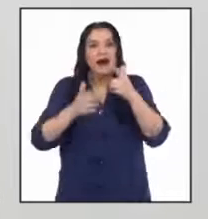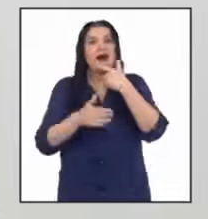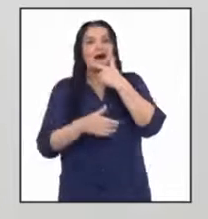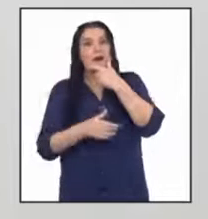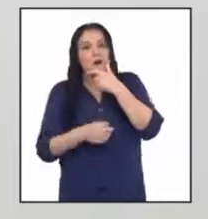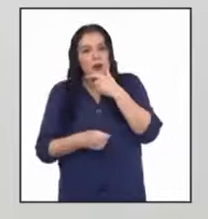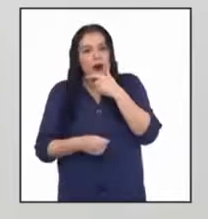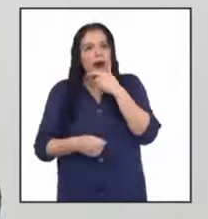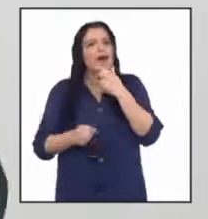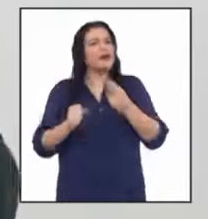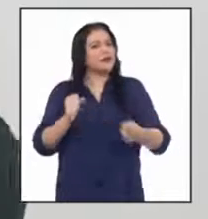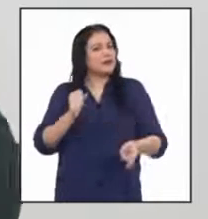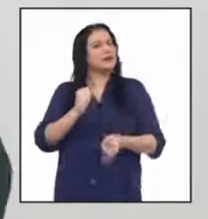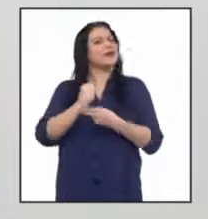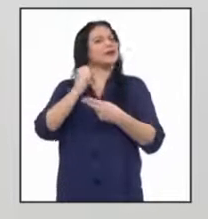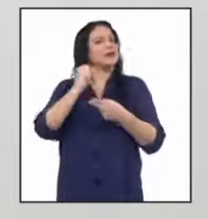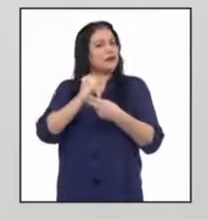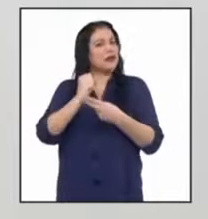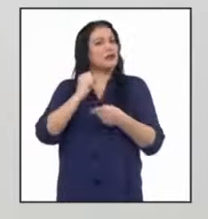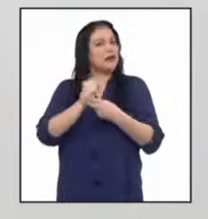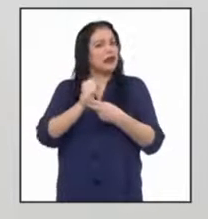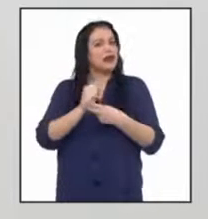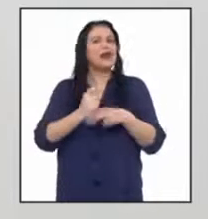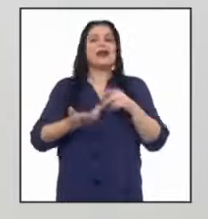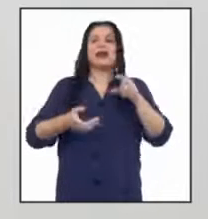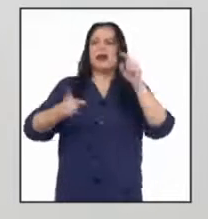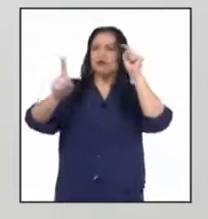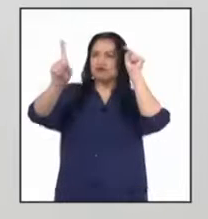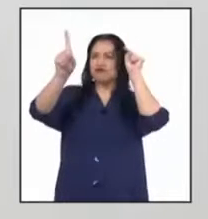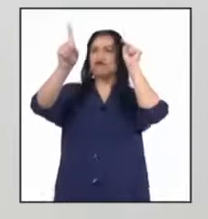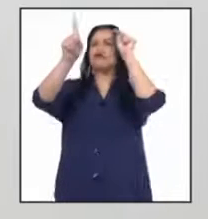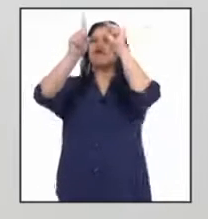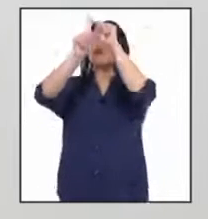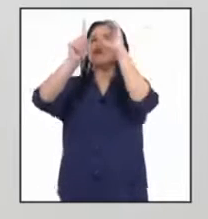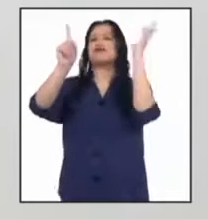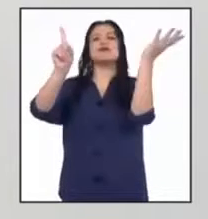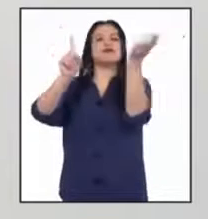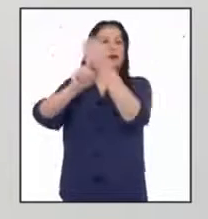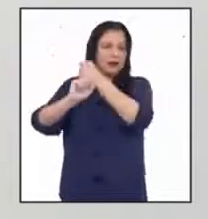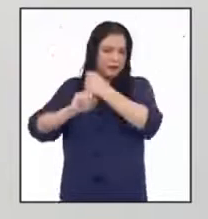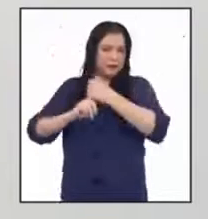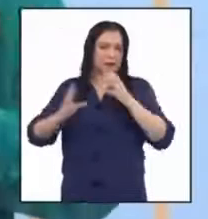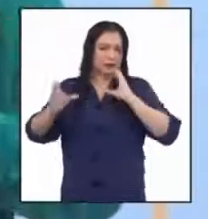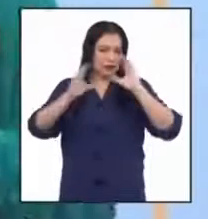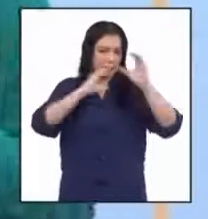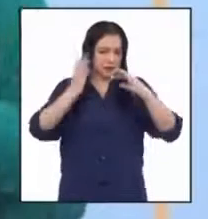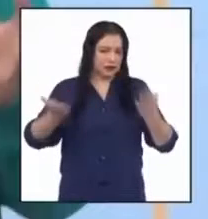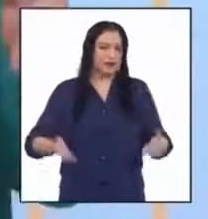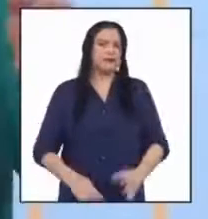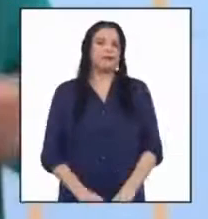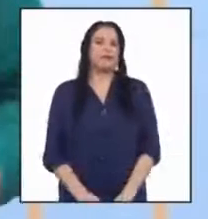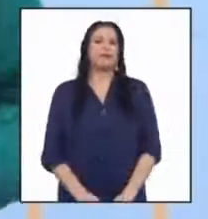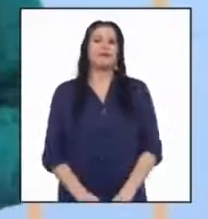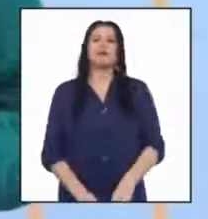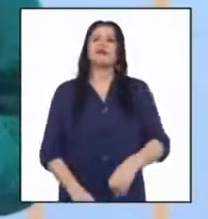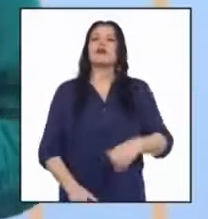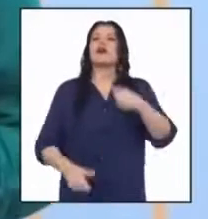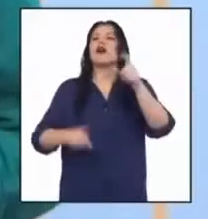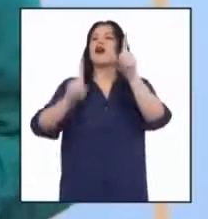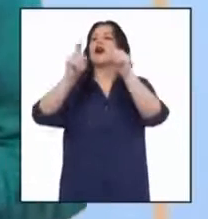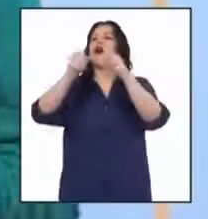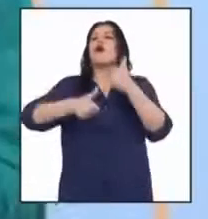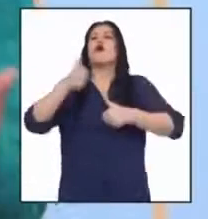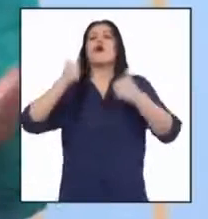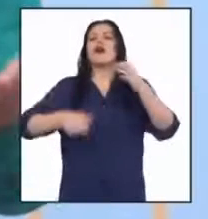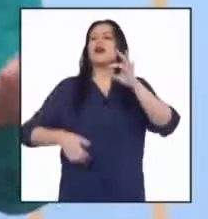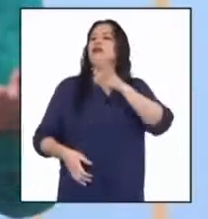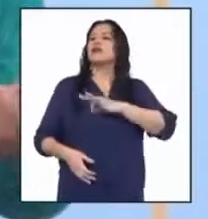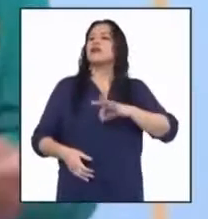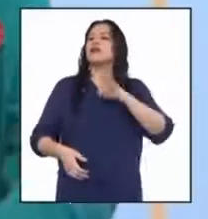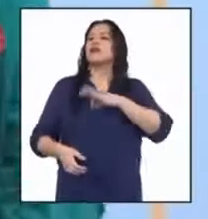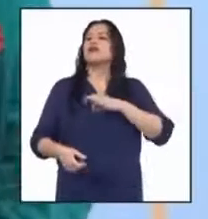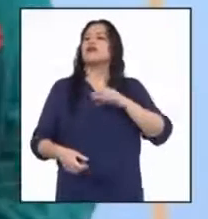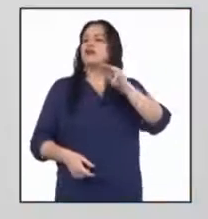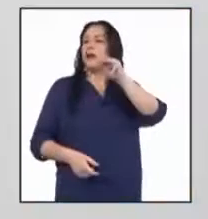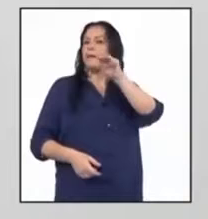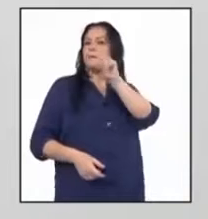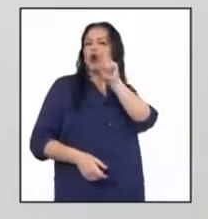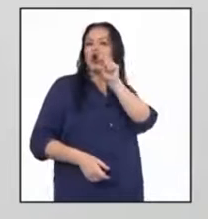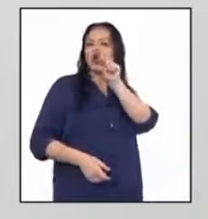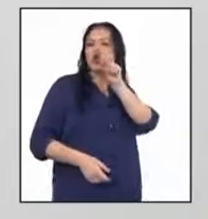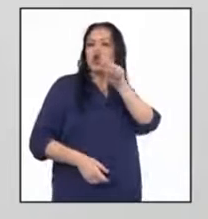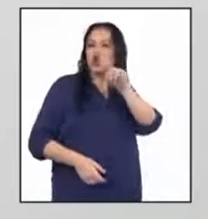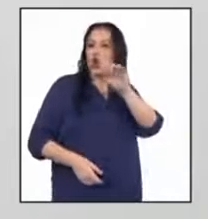y garantizar que cumplirá con el propósito comunicativo. ¿Cuáles son los beneficios del monólogo?